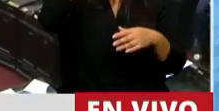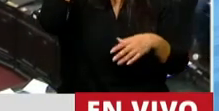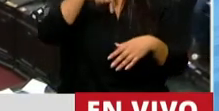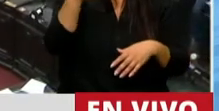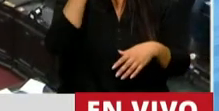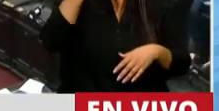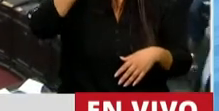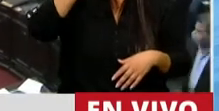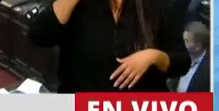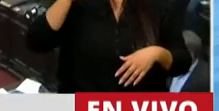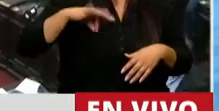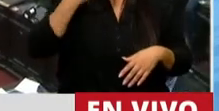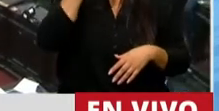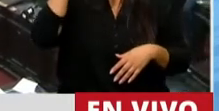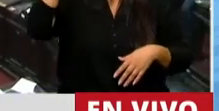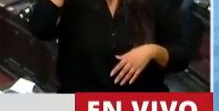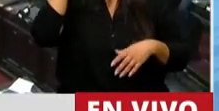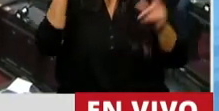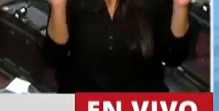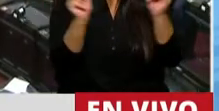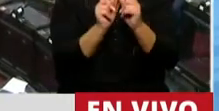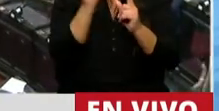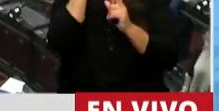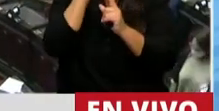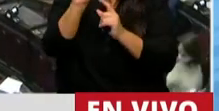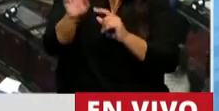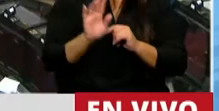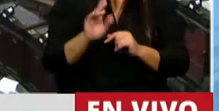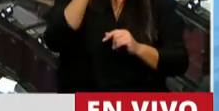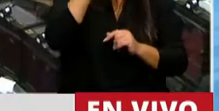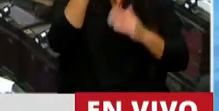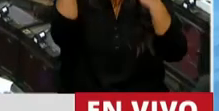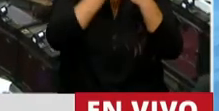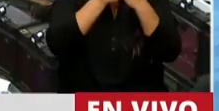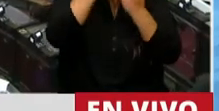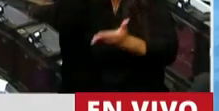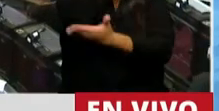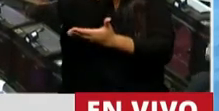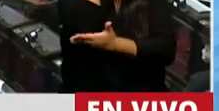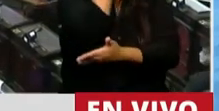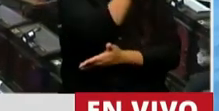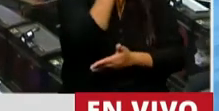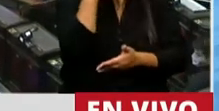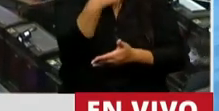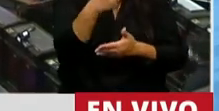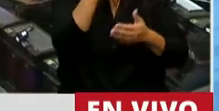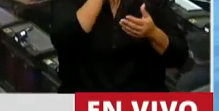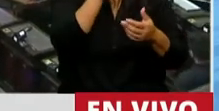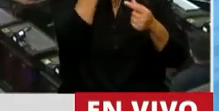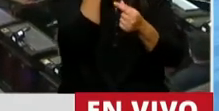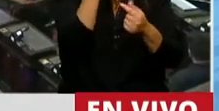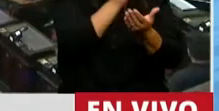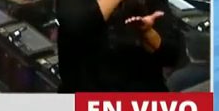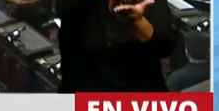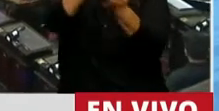11 de septiembre del 2018. Muy breve, permiso, presidente. Dice: el Ministerio de Hacienda dispuso una reasignación de partidas